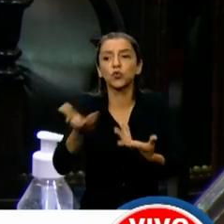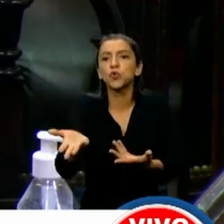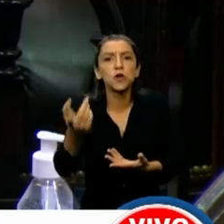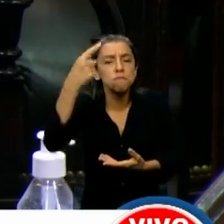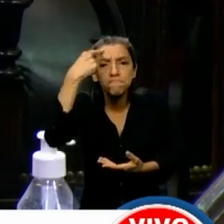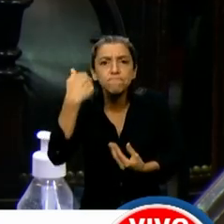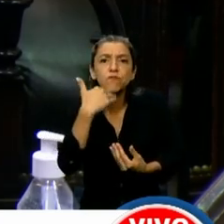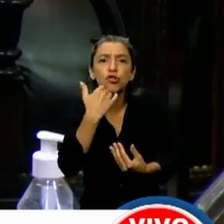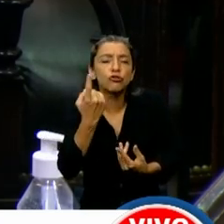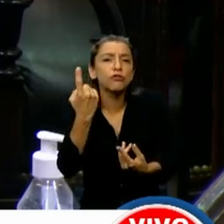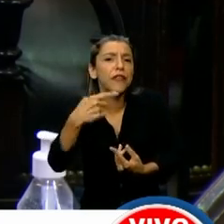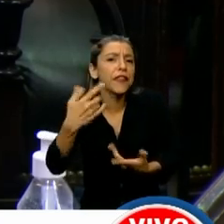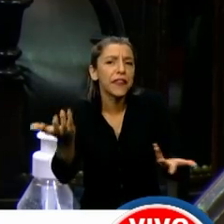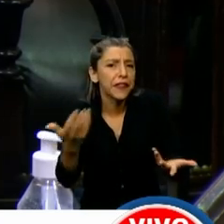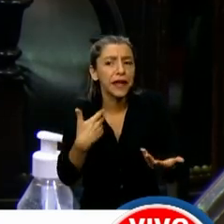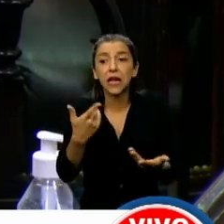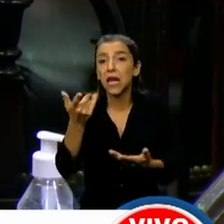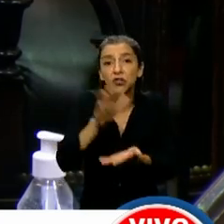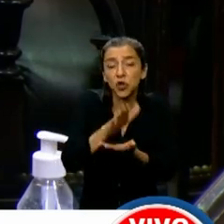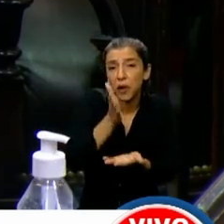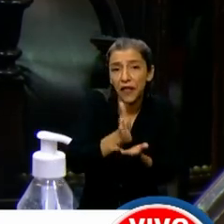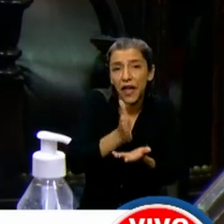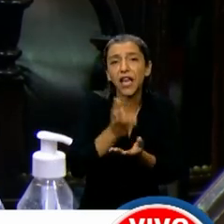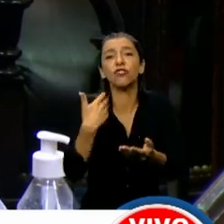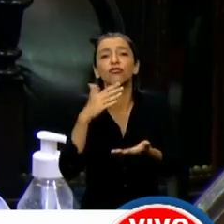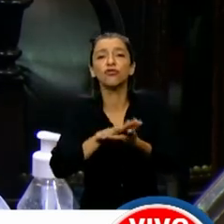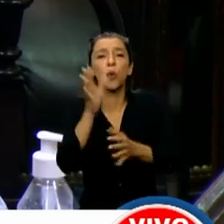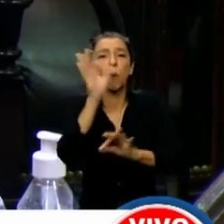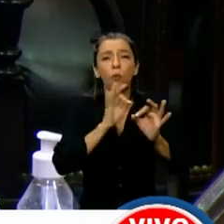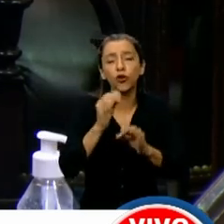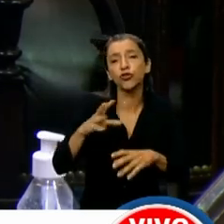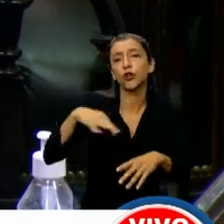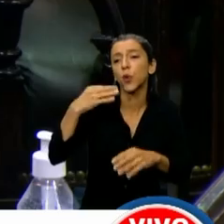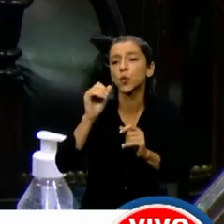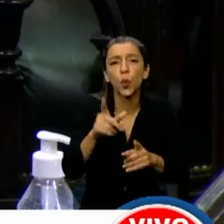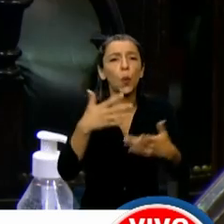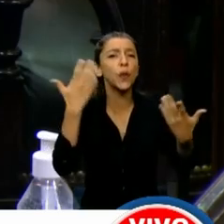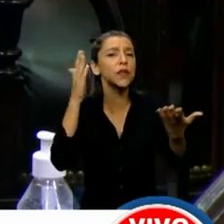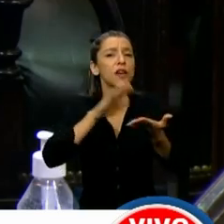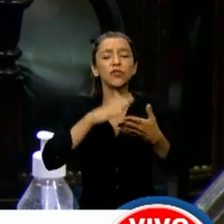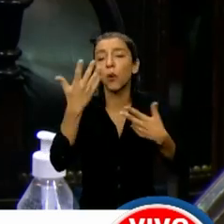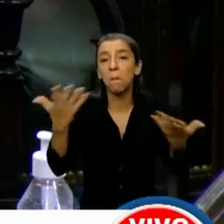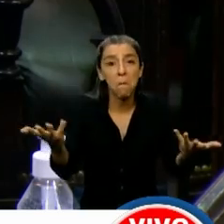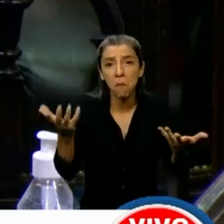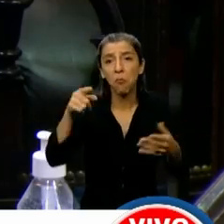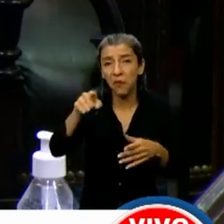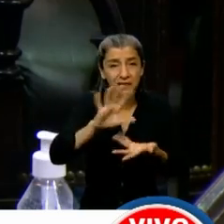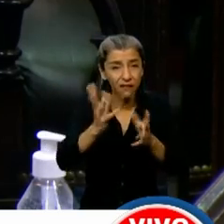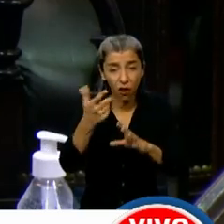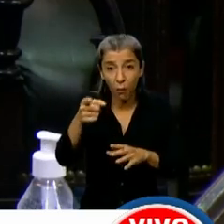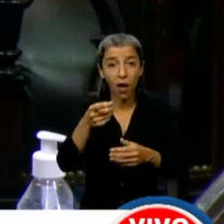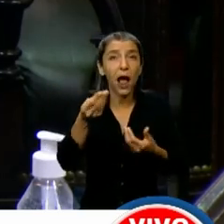de goce de derecho de tener proyectos de vida plurales alternativos y todo eso requiere de empleo